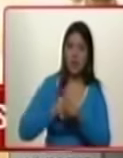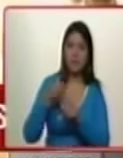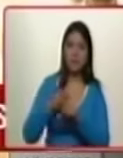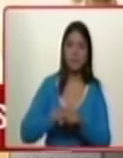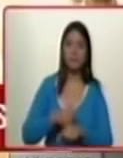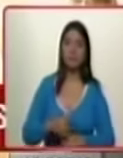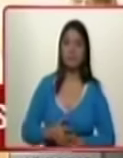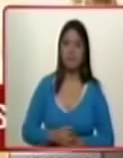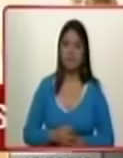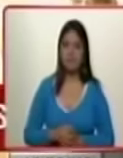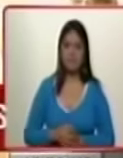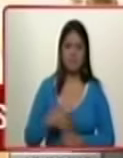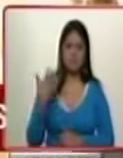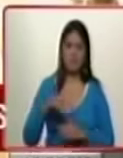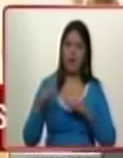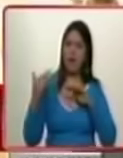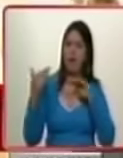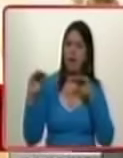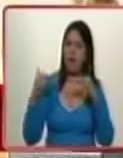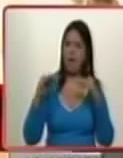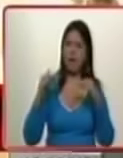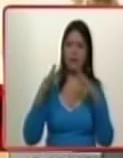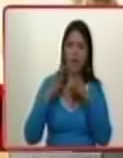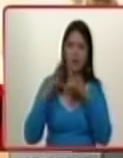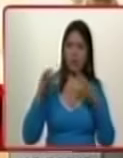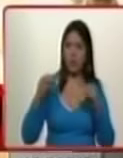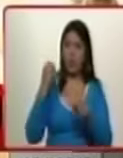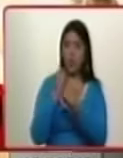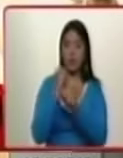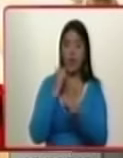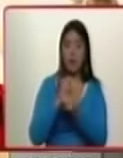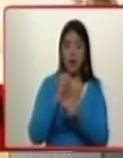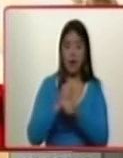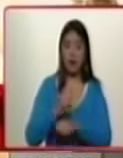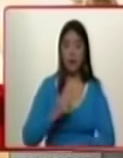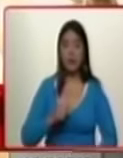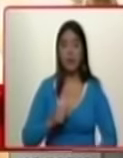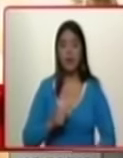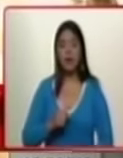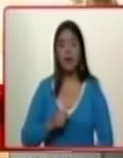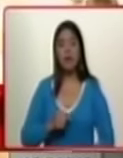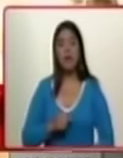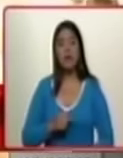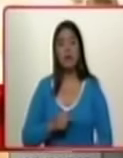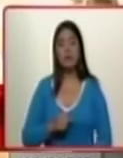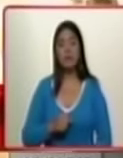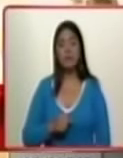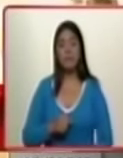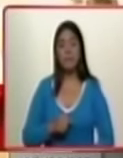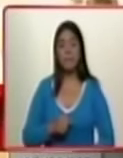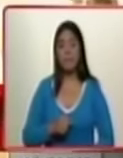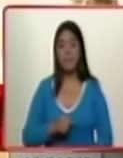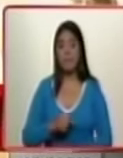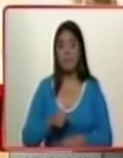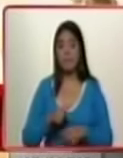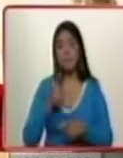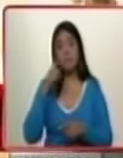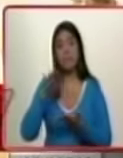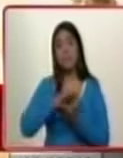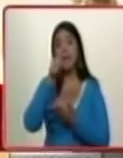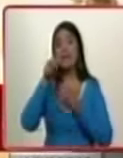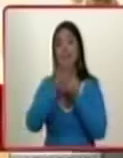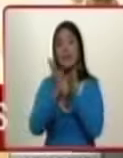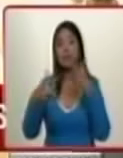la alta moral y ética de nuestros funcionarios. La superintendencia ha decidido cesar de funciones a